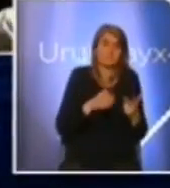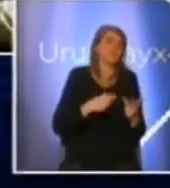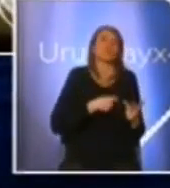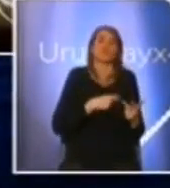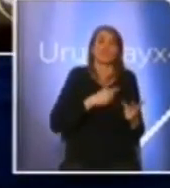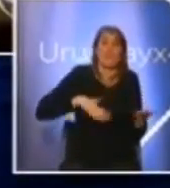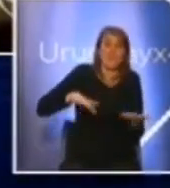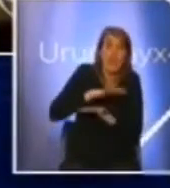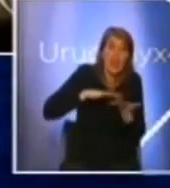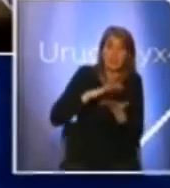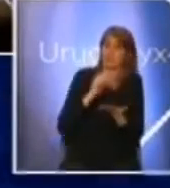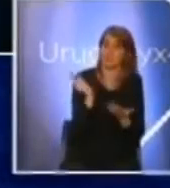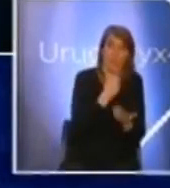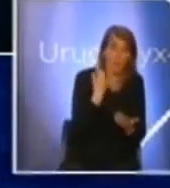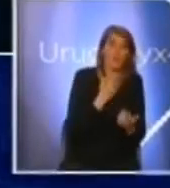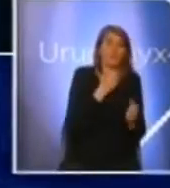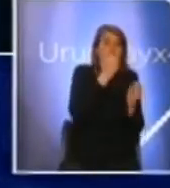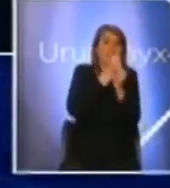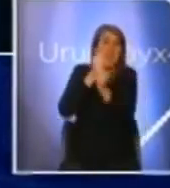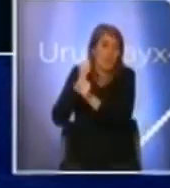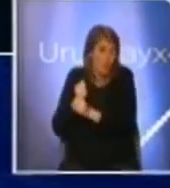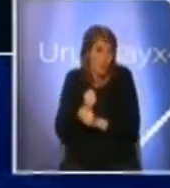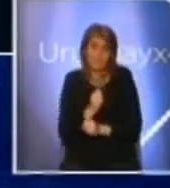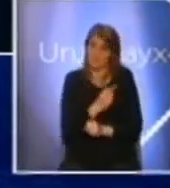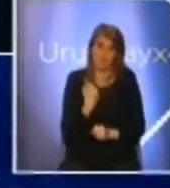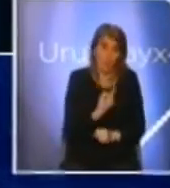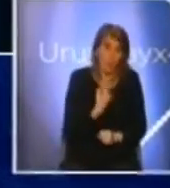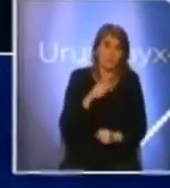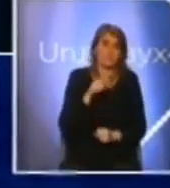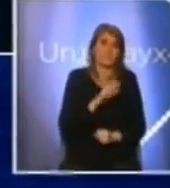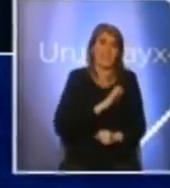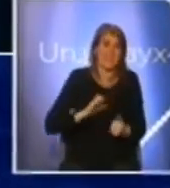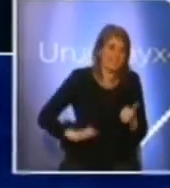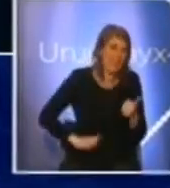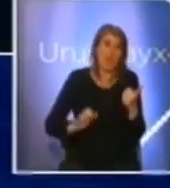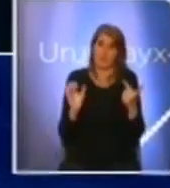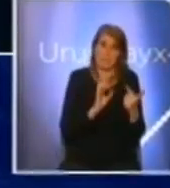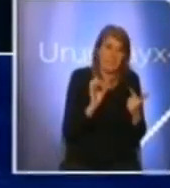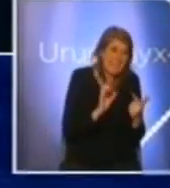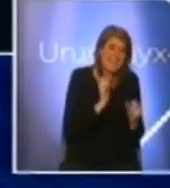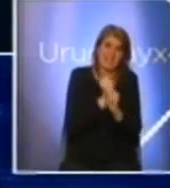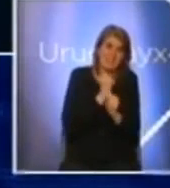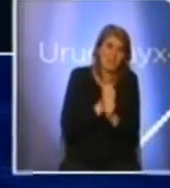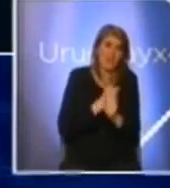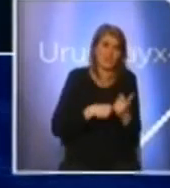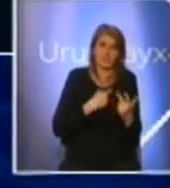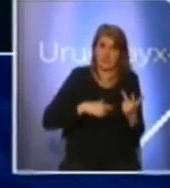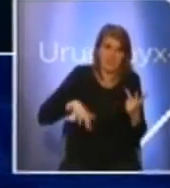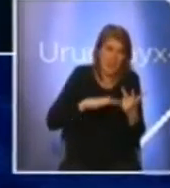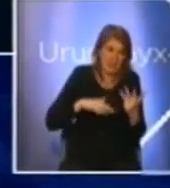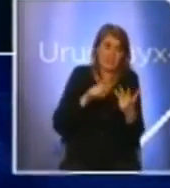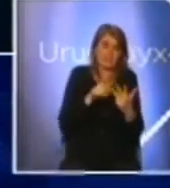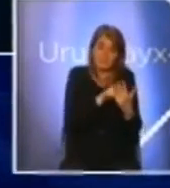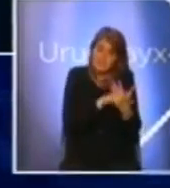en su conjunto, a los trabajadores y demás. De alguna manera el Estado, las empresas, trabajadores y la sociedad civil tienen que